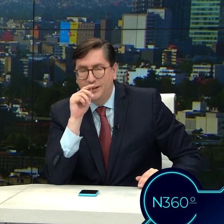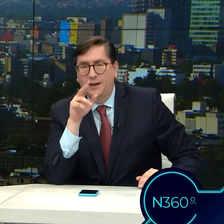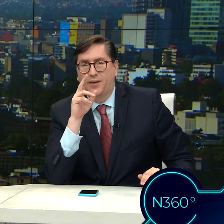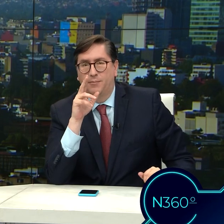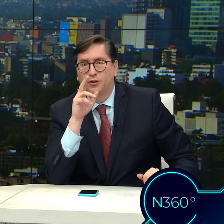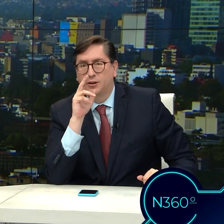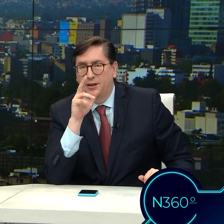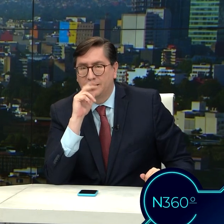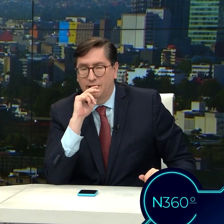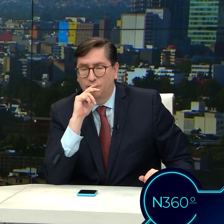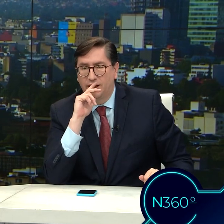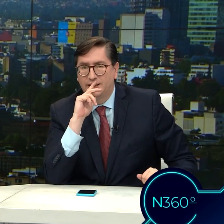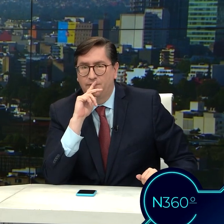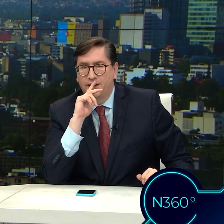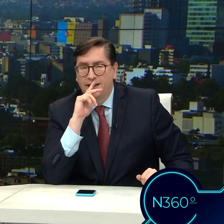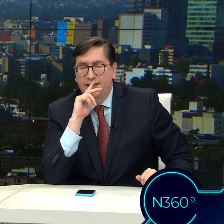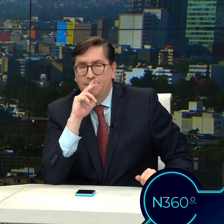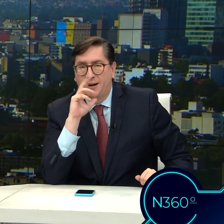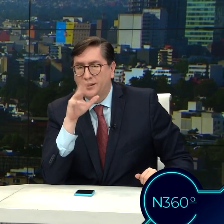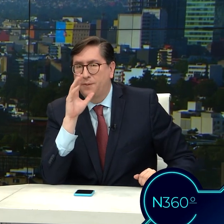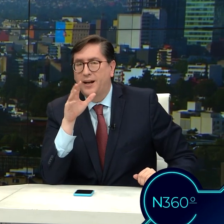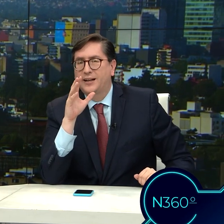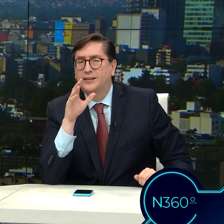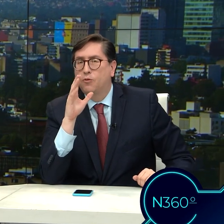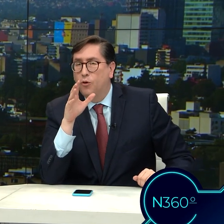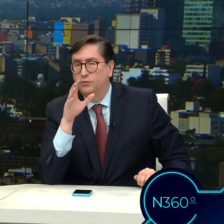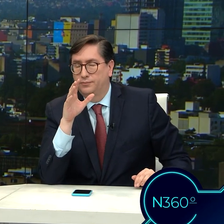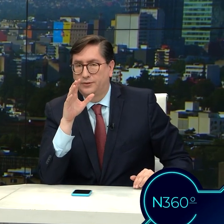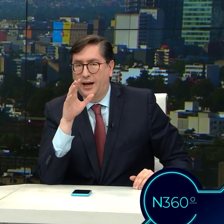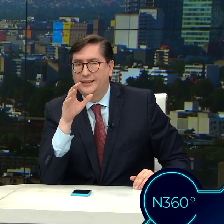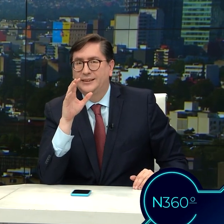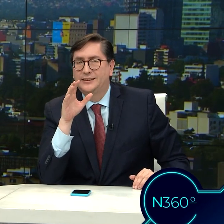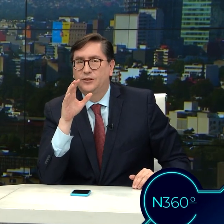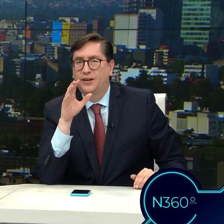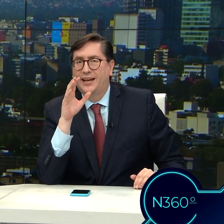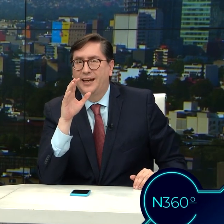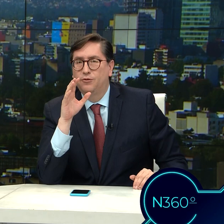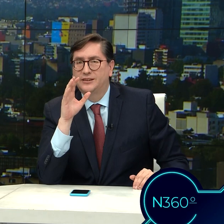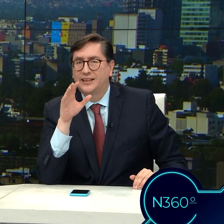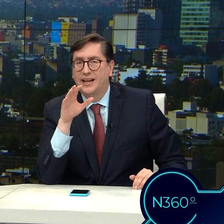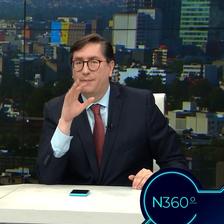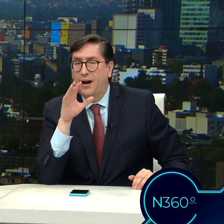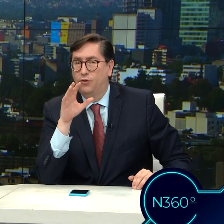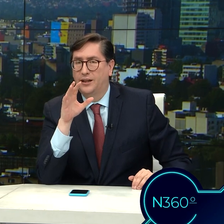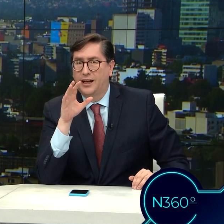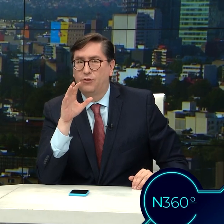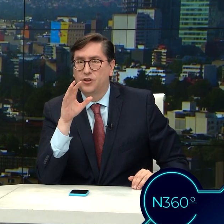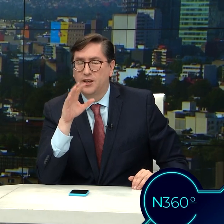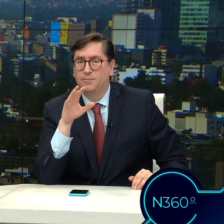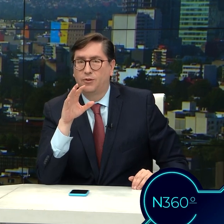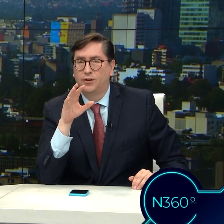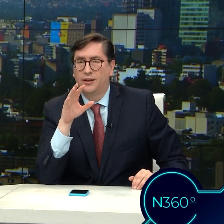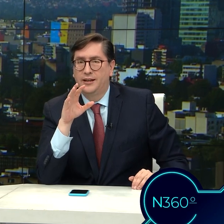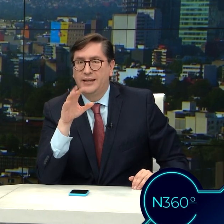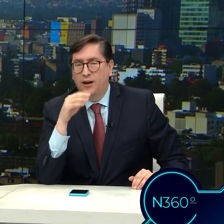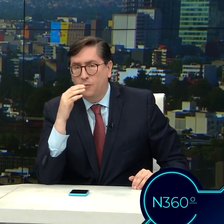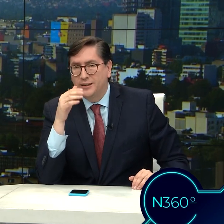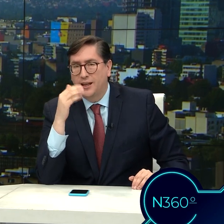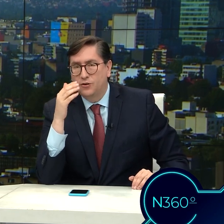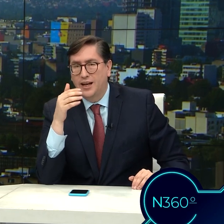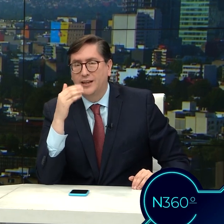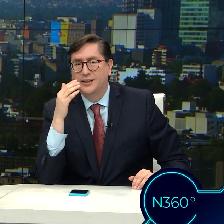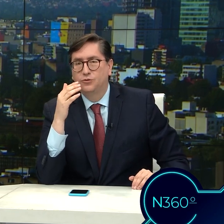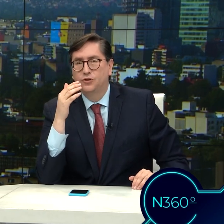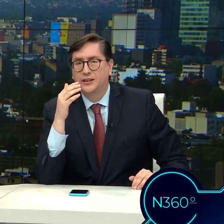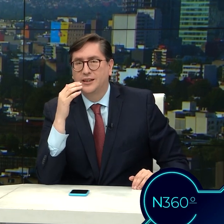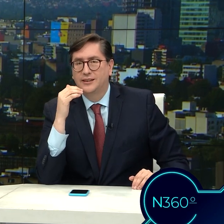mi querida Belinda amigos amigas de la audiencia Marcela berarcas aubón ha insistido en que él no está tan abajo de Claudia sheinbaum y